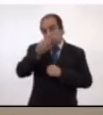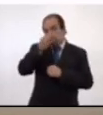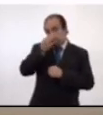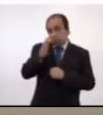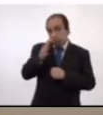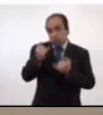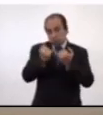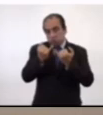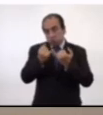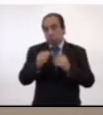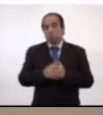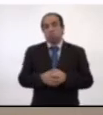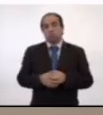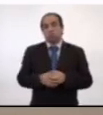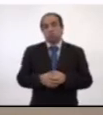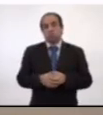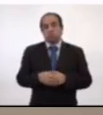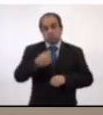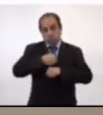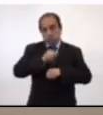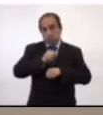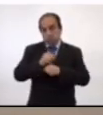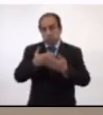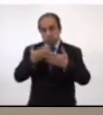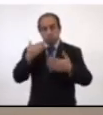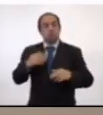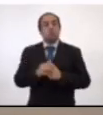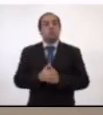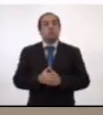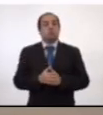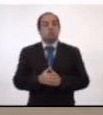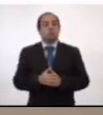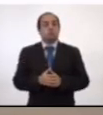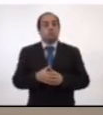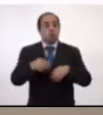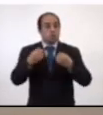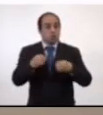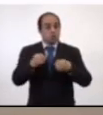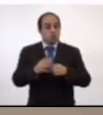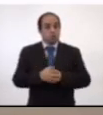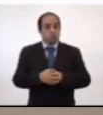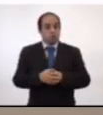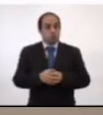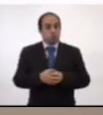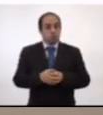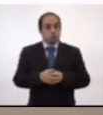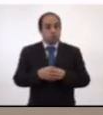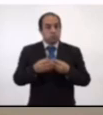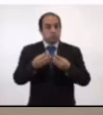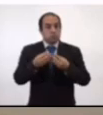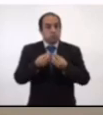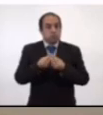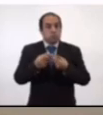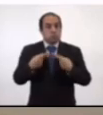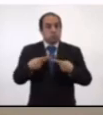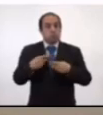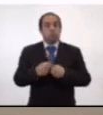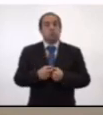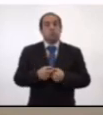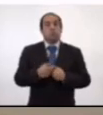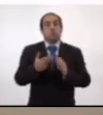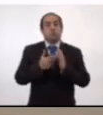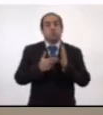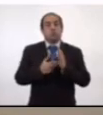o más o menos igual que el promedio de la semana pasada, y la ocupación promedio en hora pico matutina también se redujo